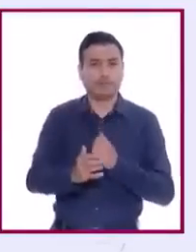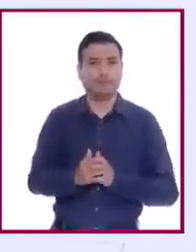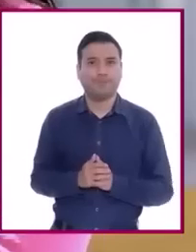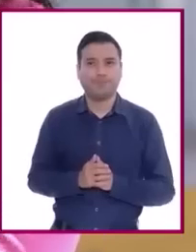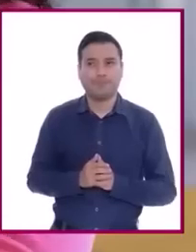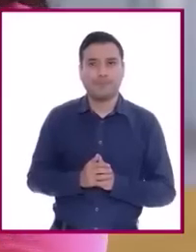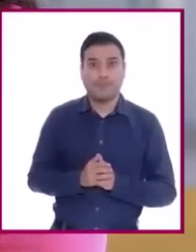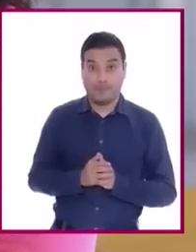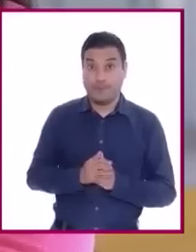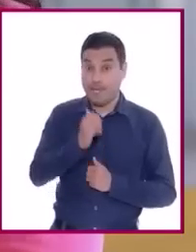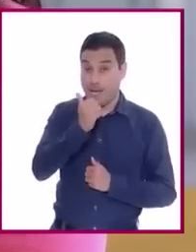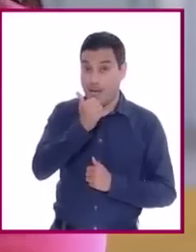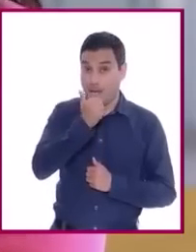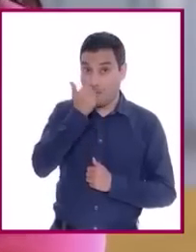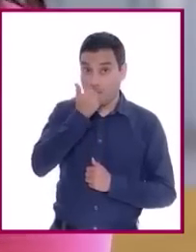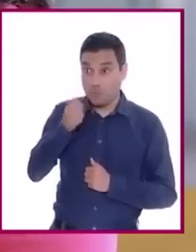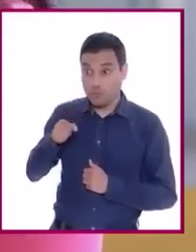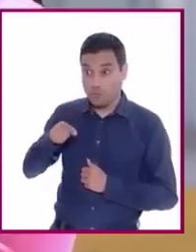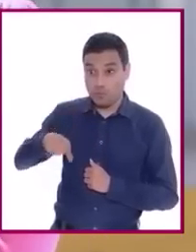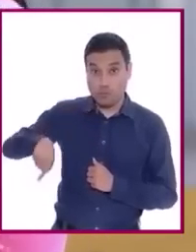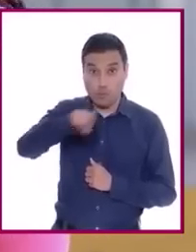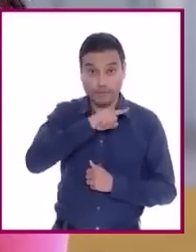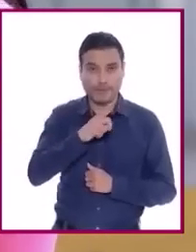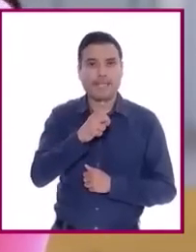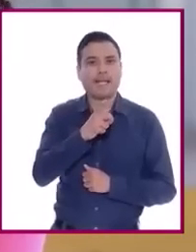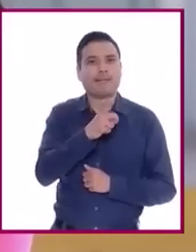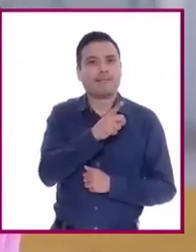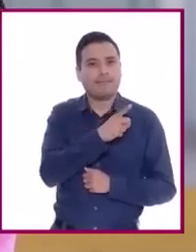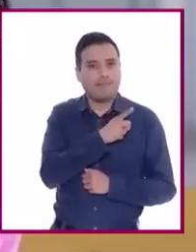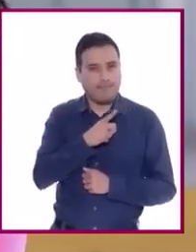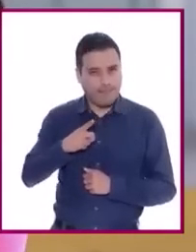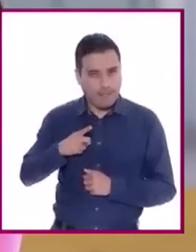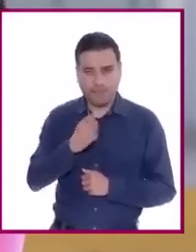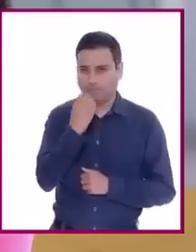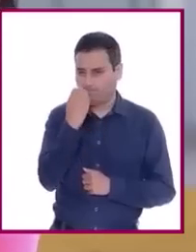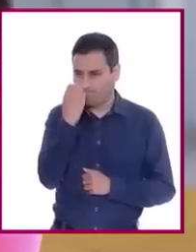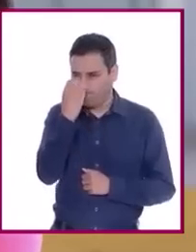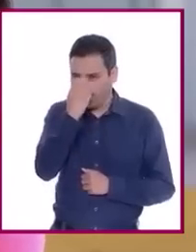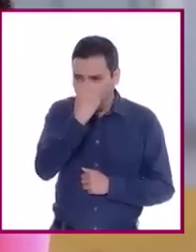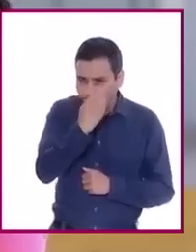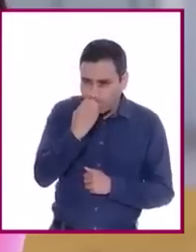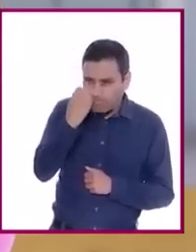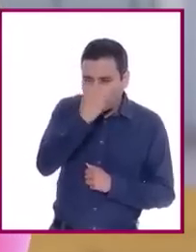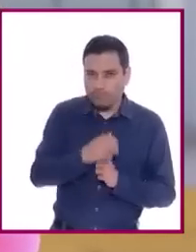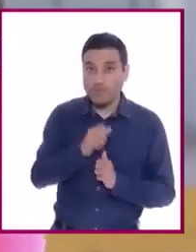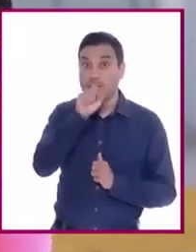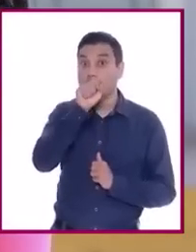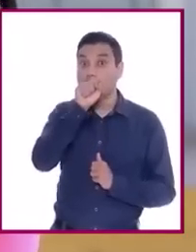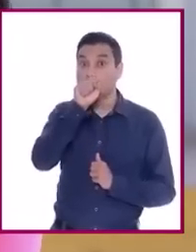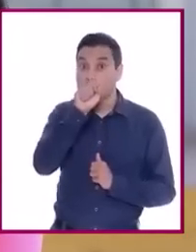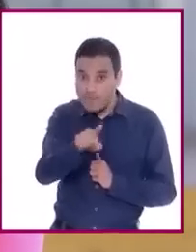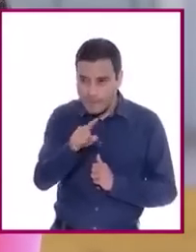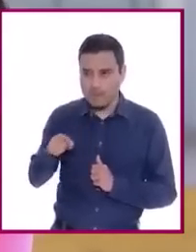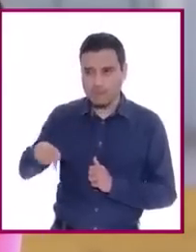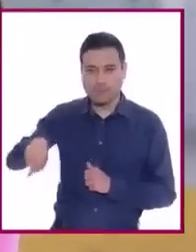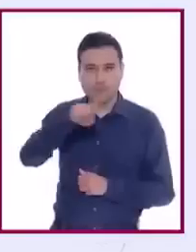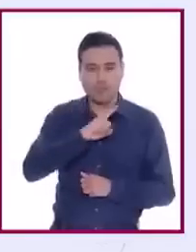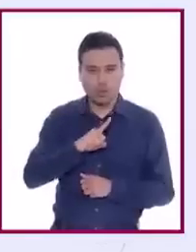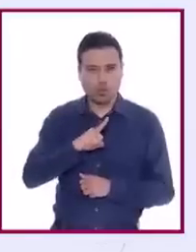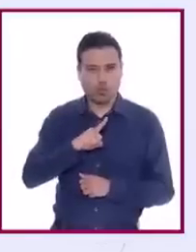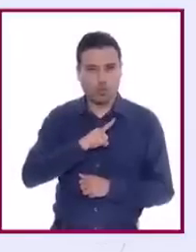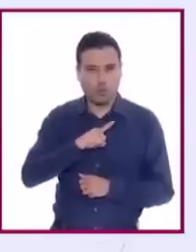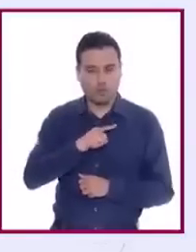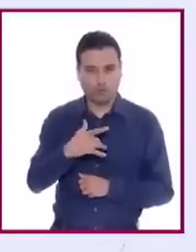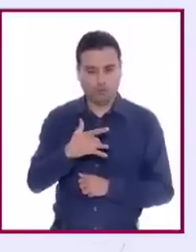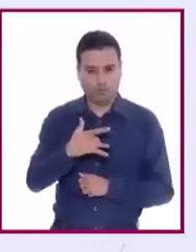que los estudiantes se vayan cuestionando y ellos indaguen las posibles respuestas que además en Asamblea